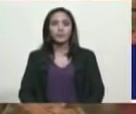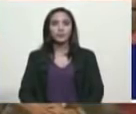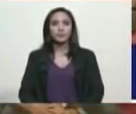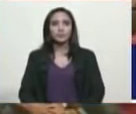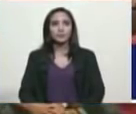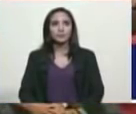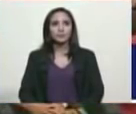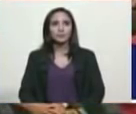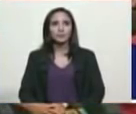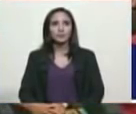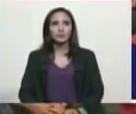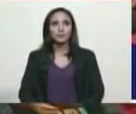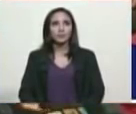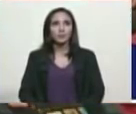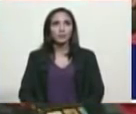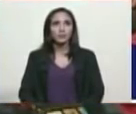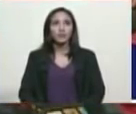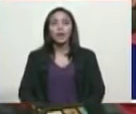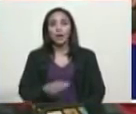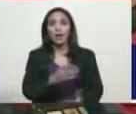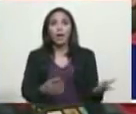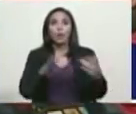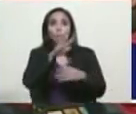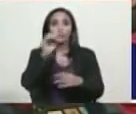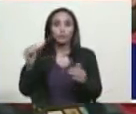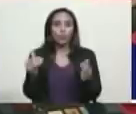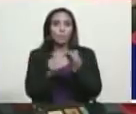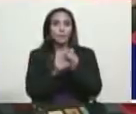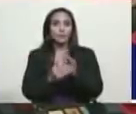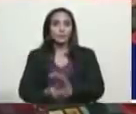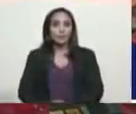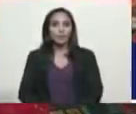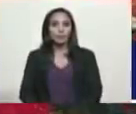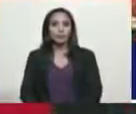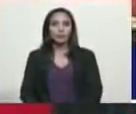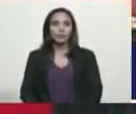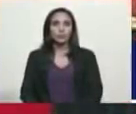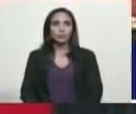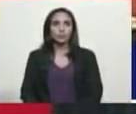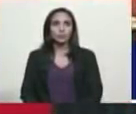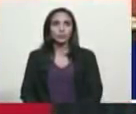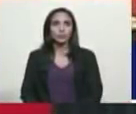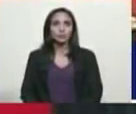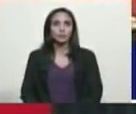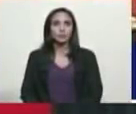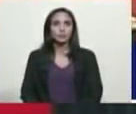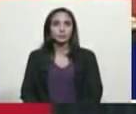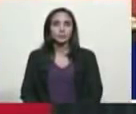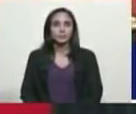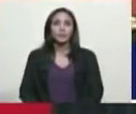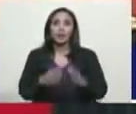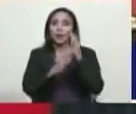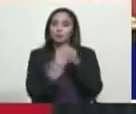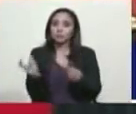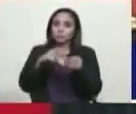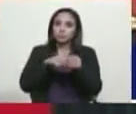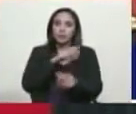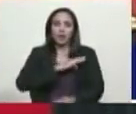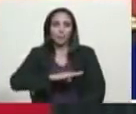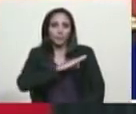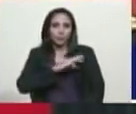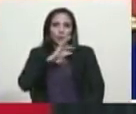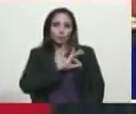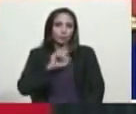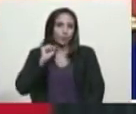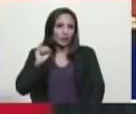Y la comunidad portuguesa, más de 400.000 portugueses viven en Venezuela. ¡Qué felicidad! Miren, incorporados a las misiones